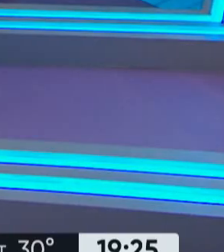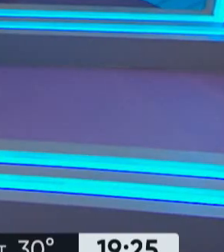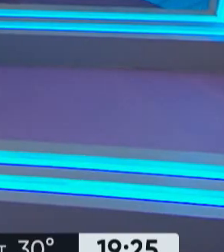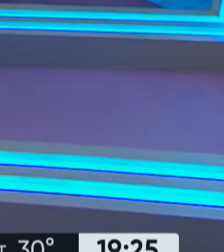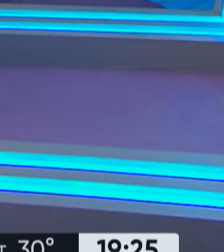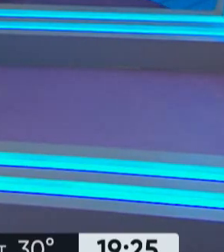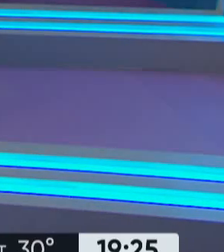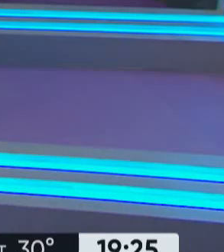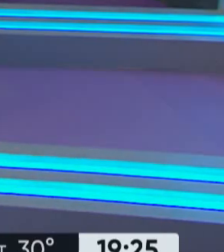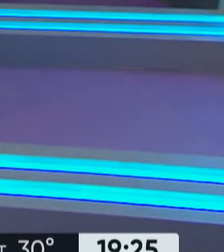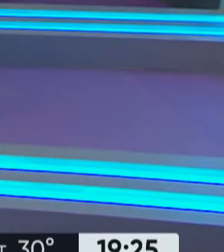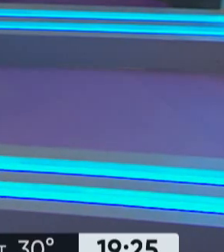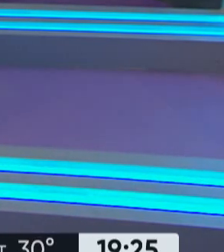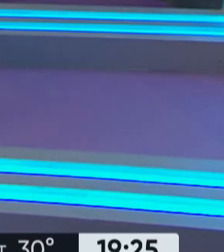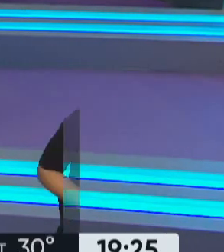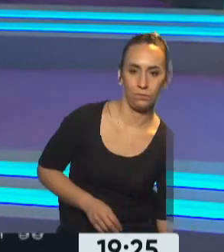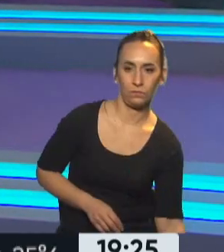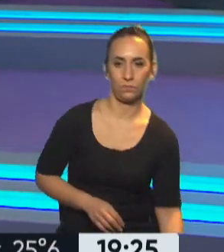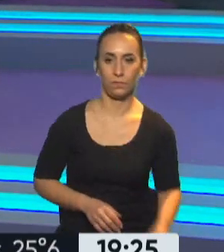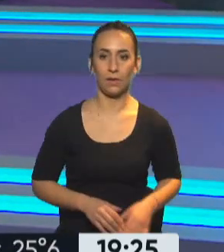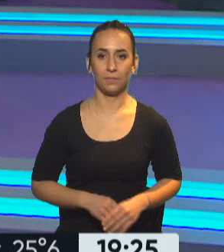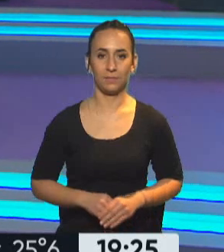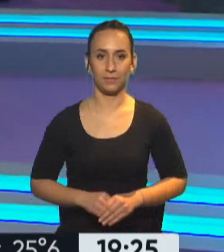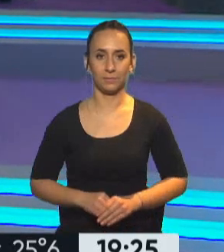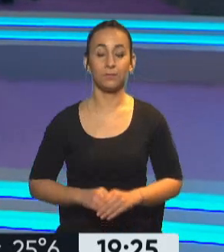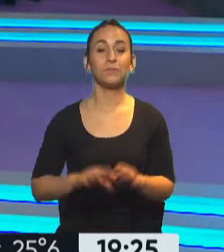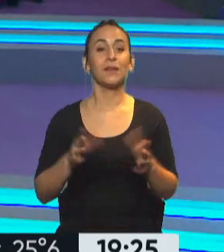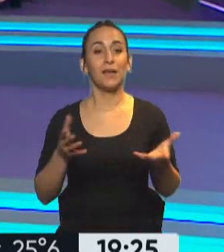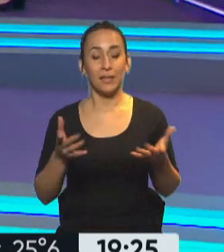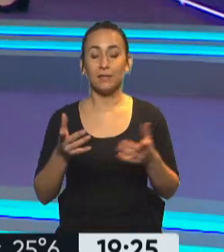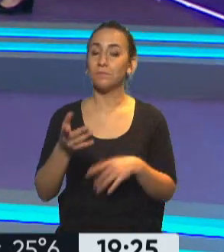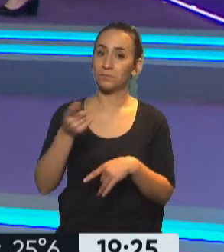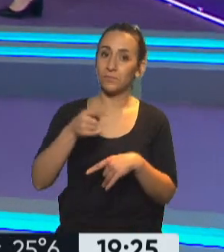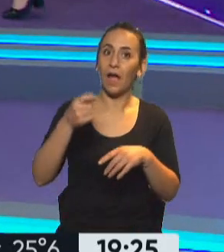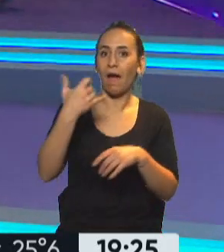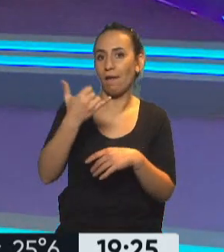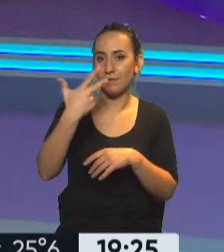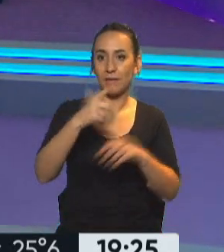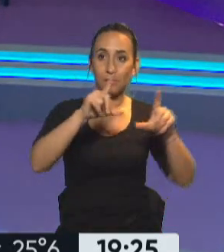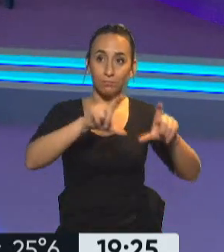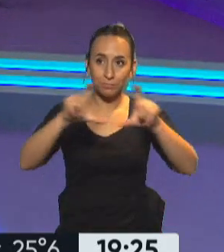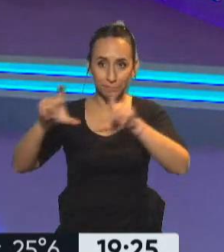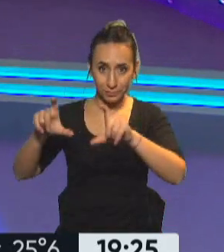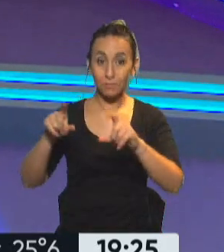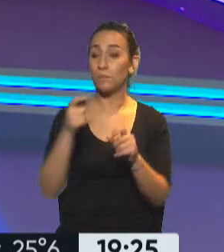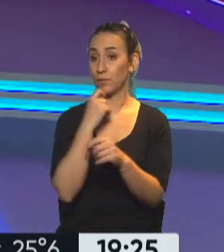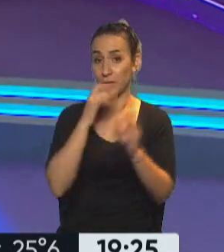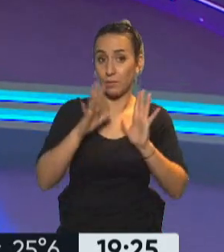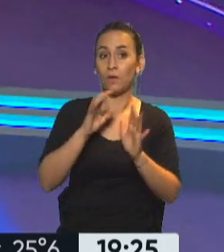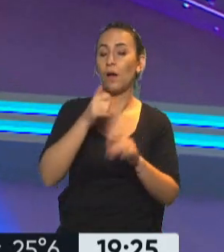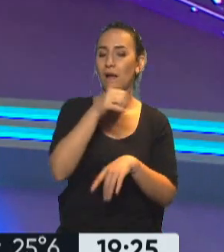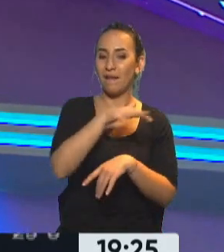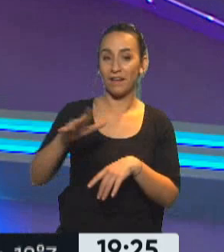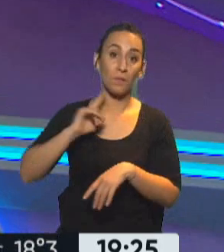Ayelen, me parece que va por ahí, ¿eh? Es así, va vinculado justamente a lo que está pasando también, por ejemplo, en el río Paraná, para meternos también